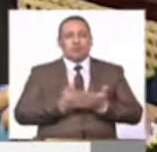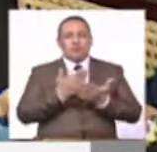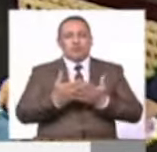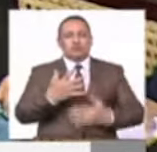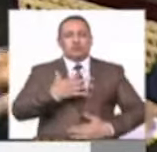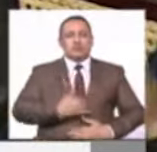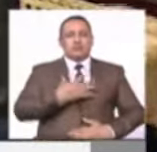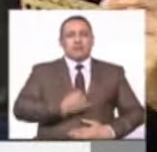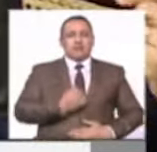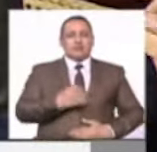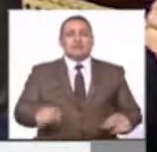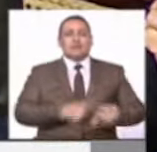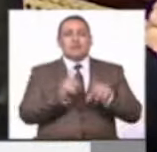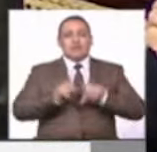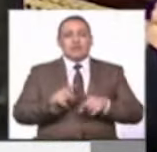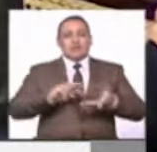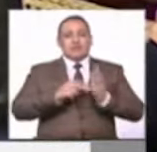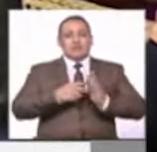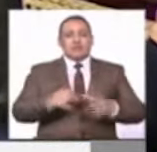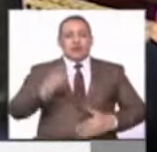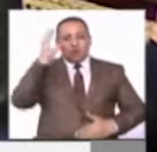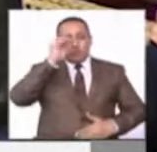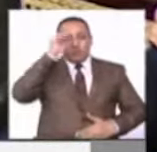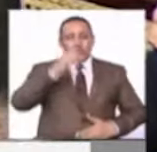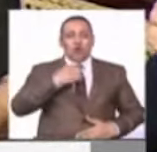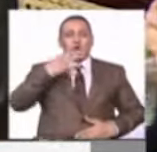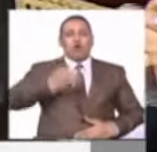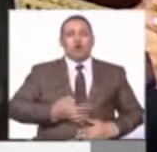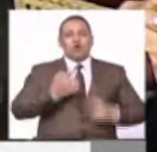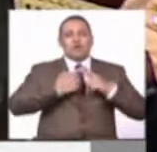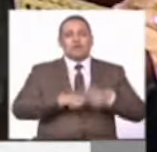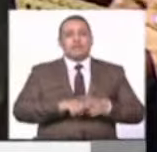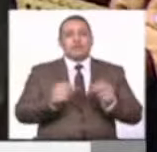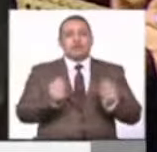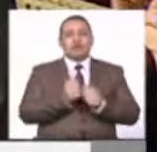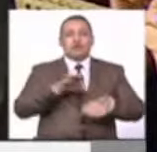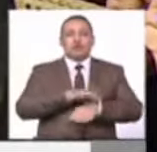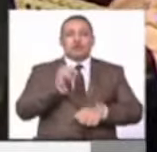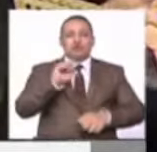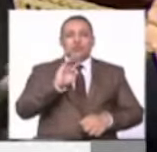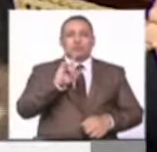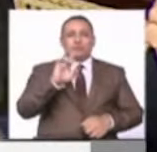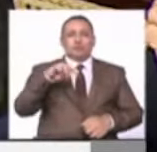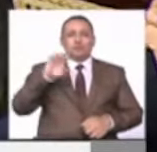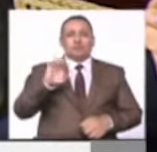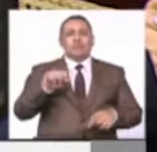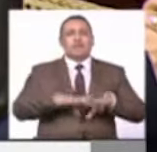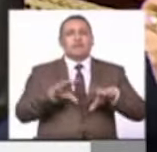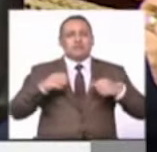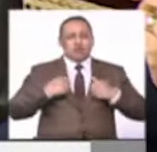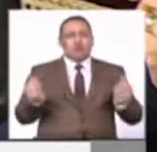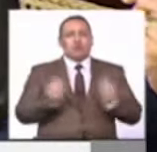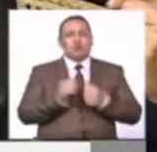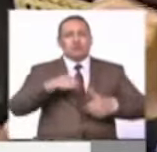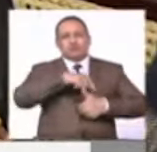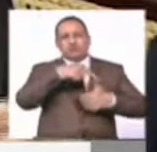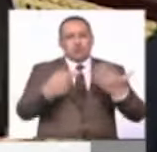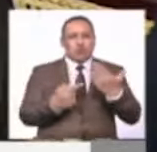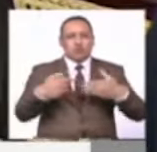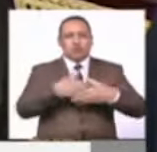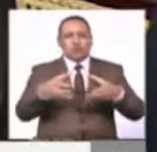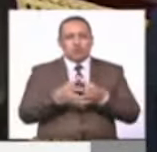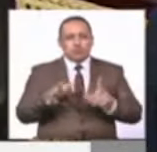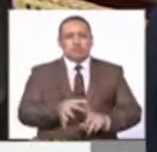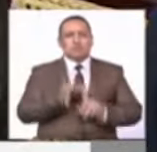edad lo que es coherente con la opinión originaria del drct blume que fue aceptada por todos los integrantes de la comisión